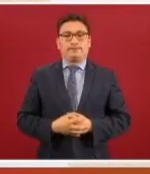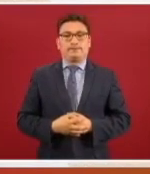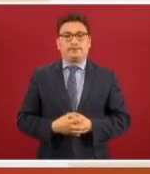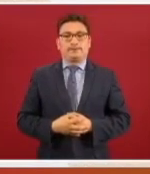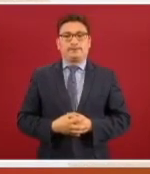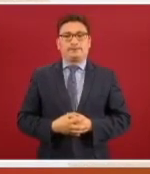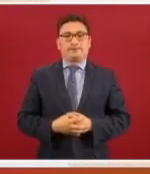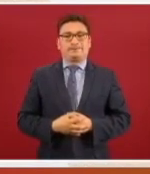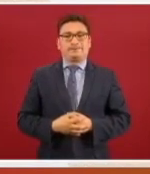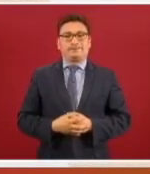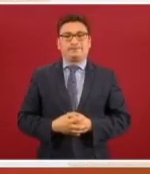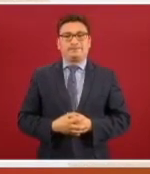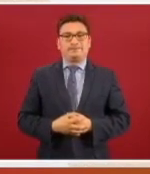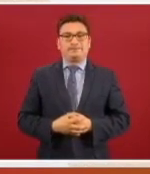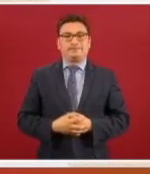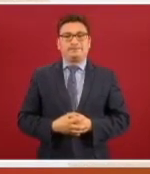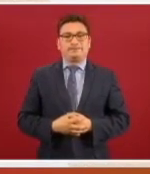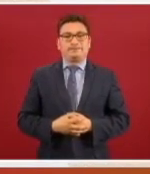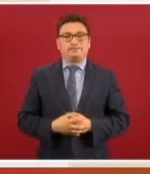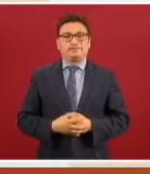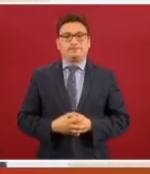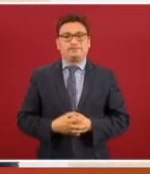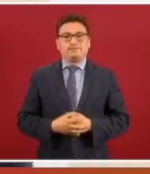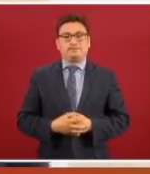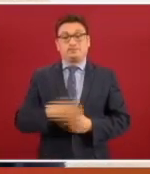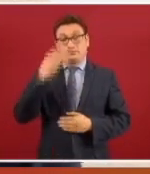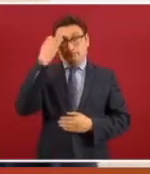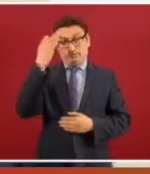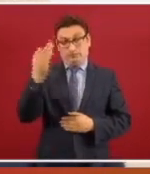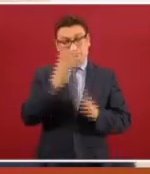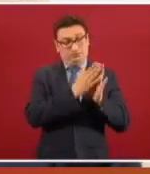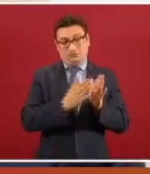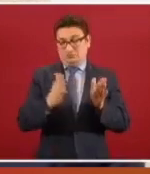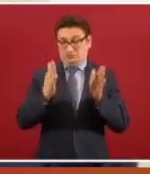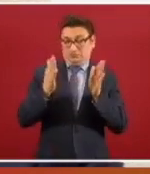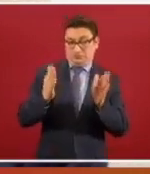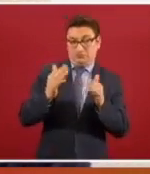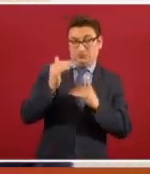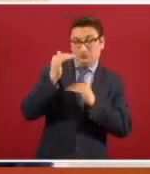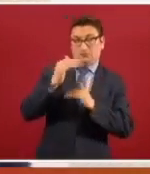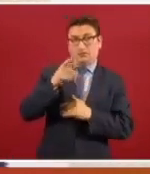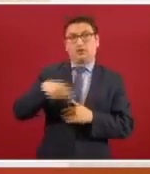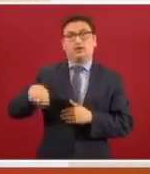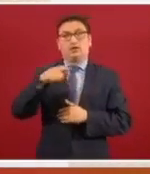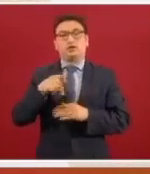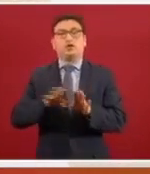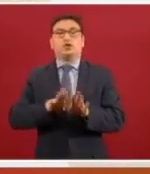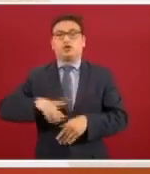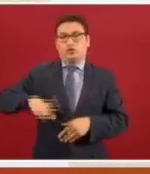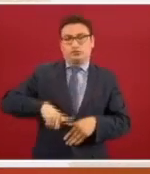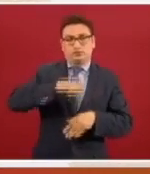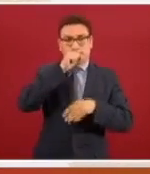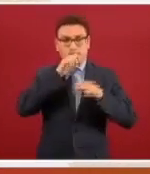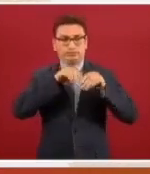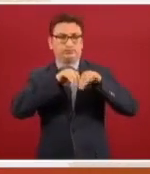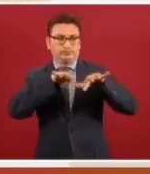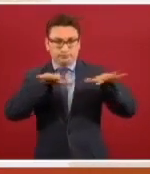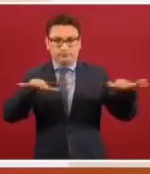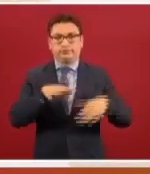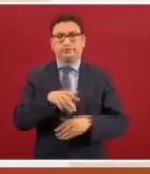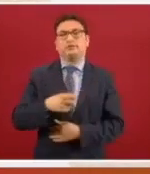fiscal, tiempo oficial, dedicado a publicidad del gobierno, se